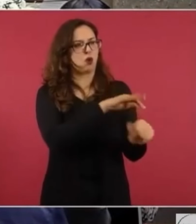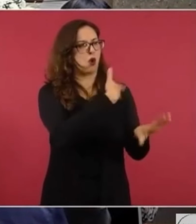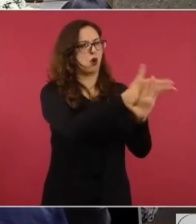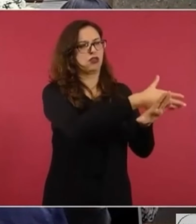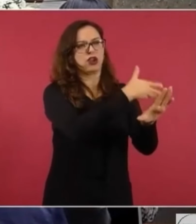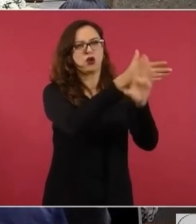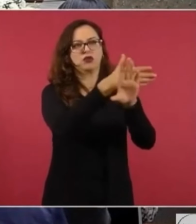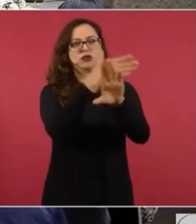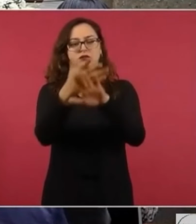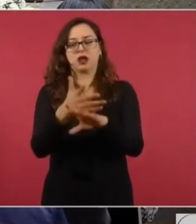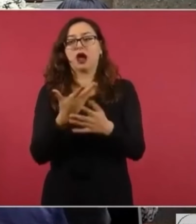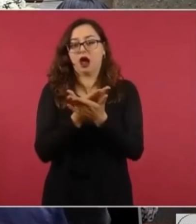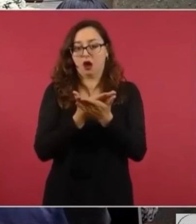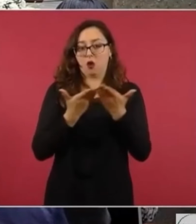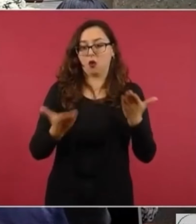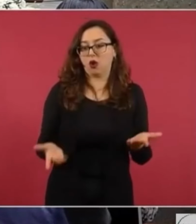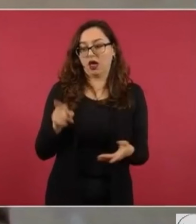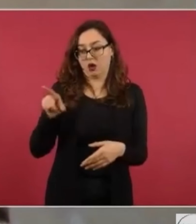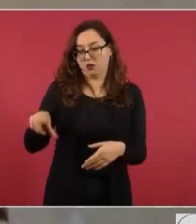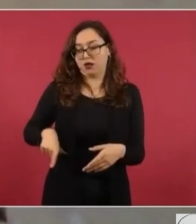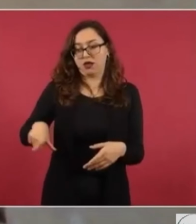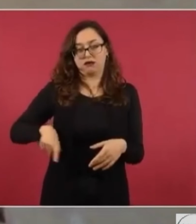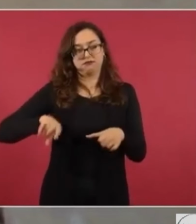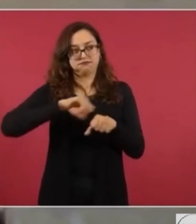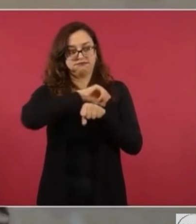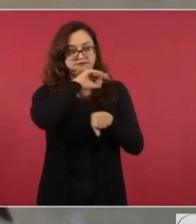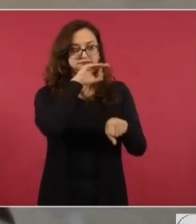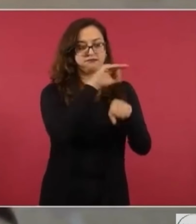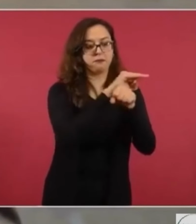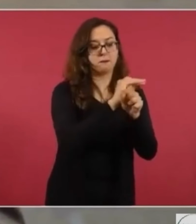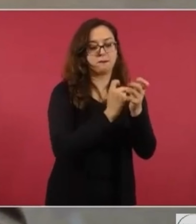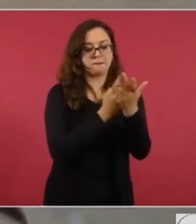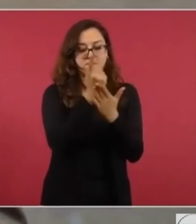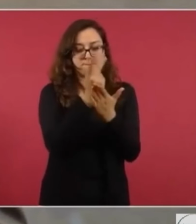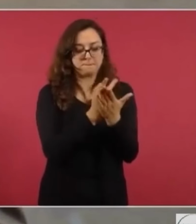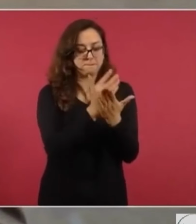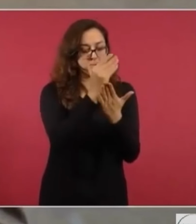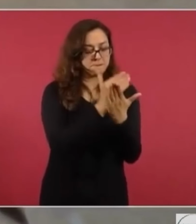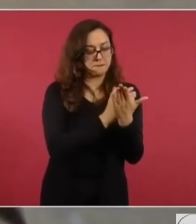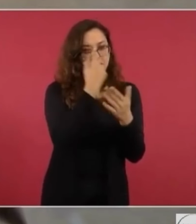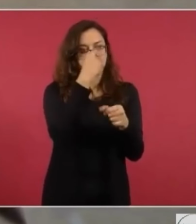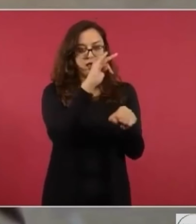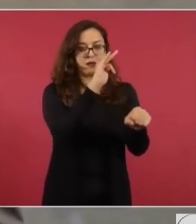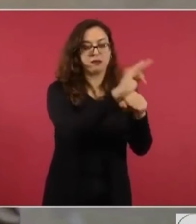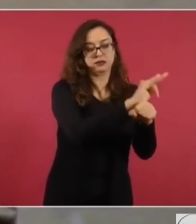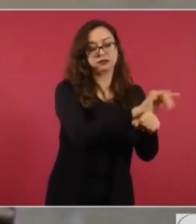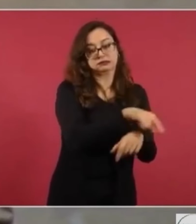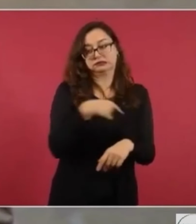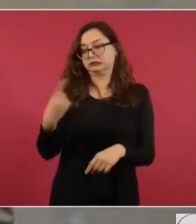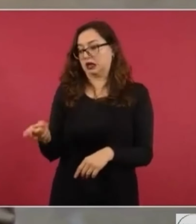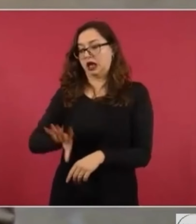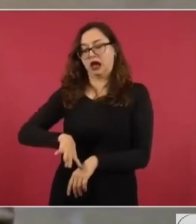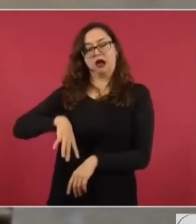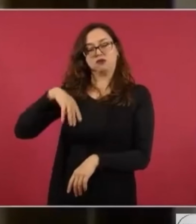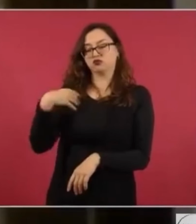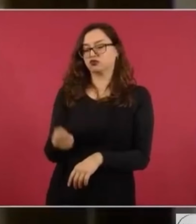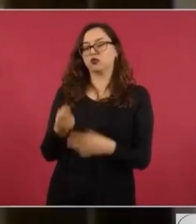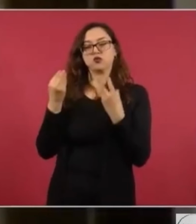abuso terrible que significó el modo como se construyó la presa Miguel Alemán en la cuenca del Papaloapan,